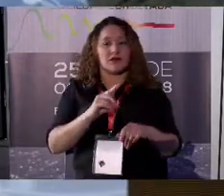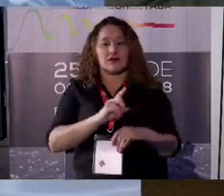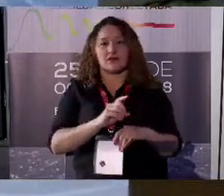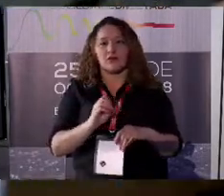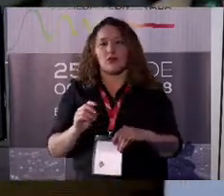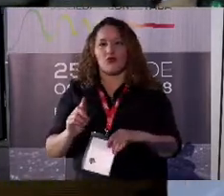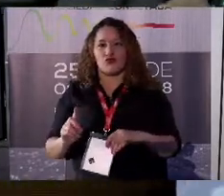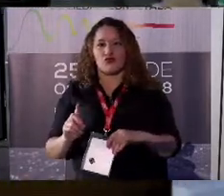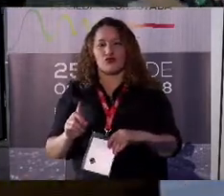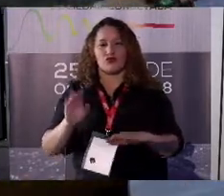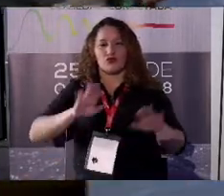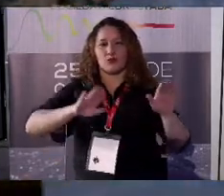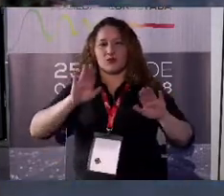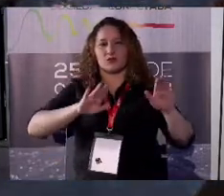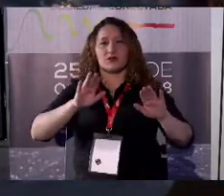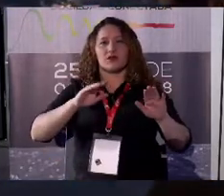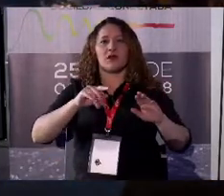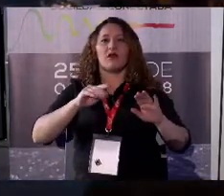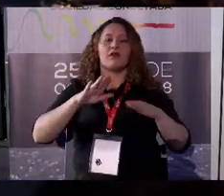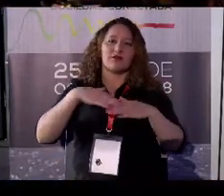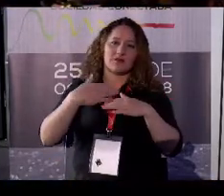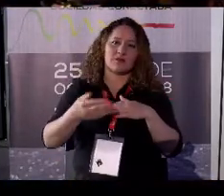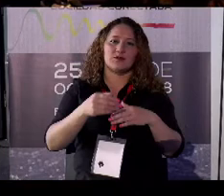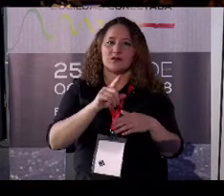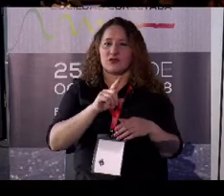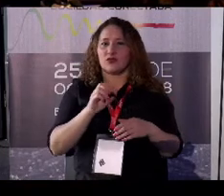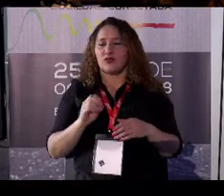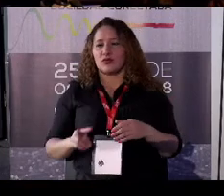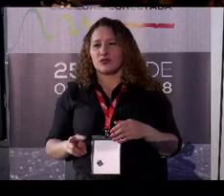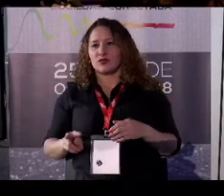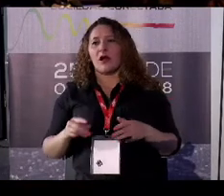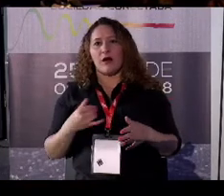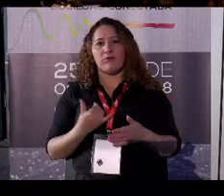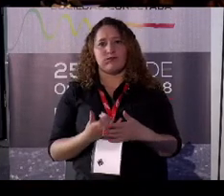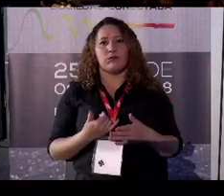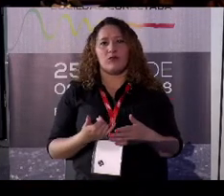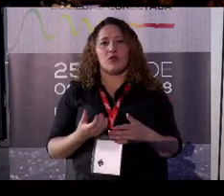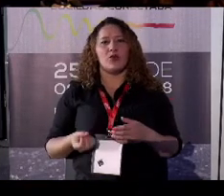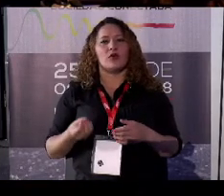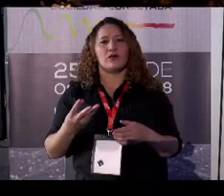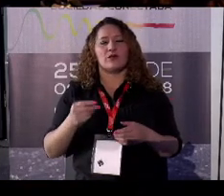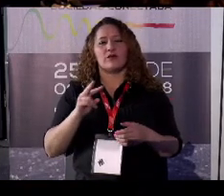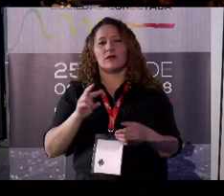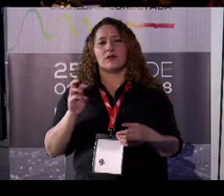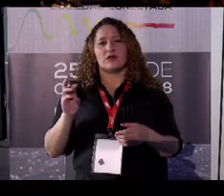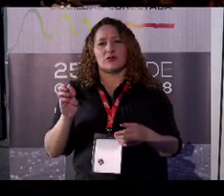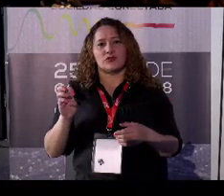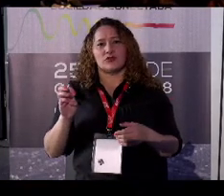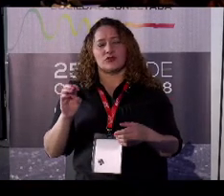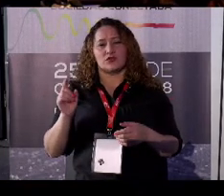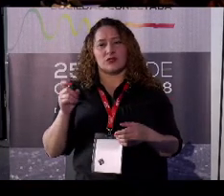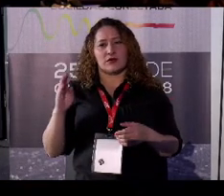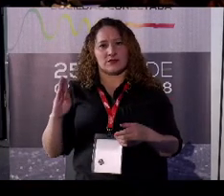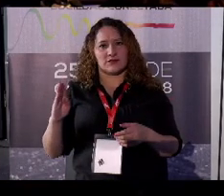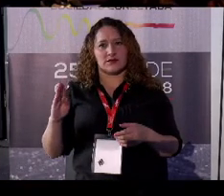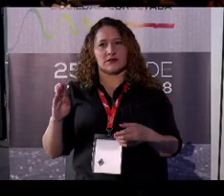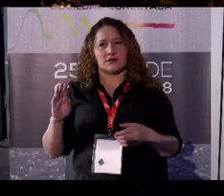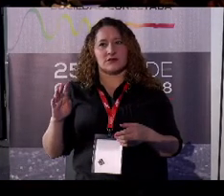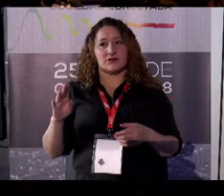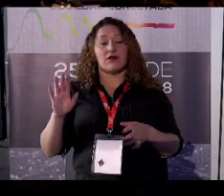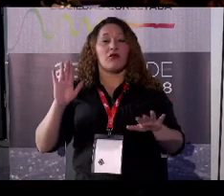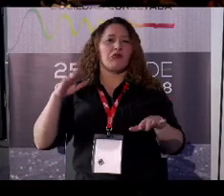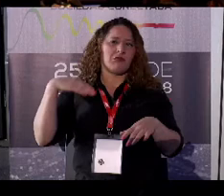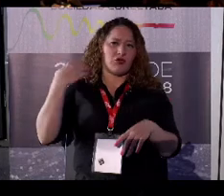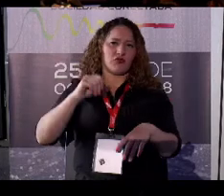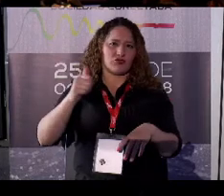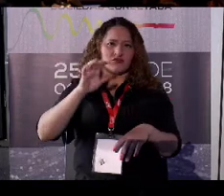101, que será seguida de la 102, donde se subastará 28 gigas y 24 gigas. Y el resto de países los pueden